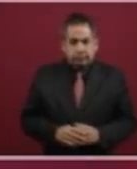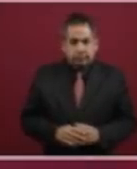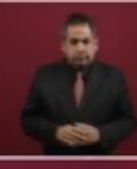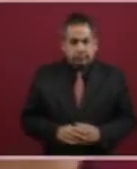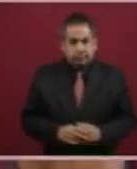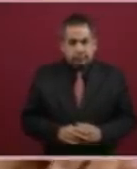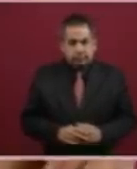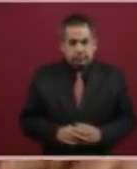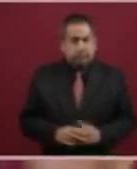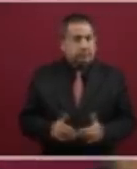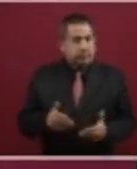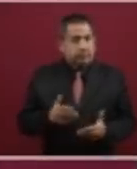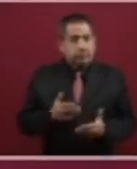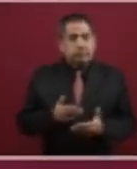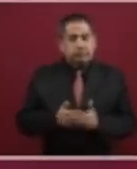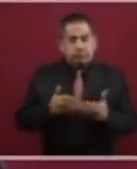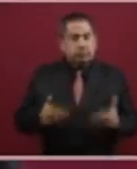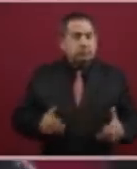Y ahora